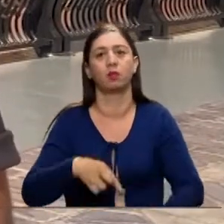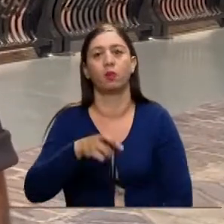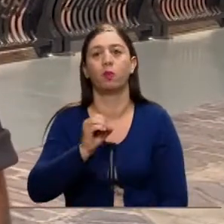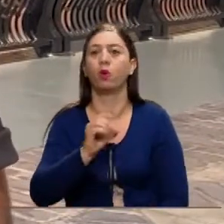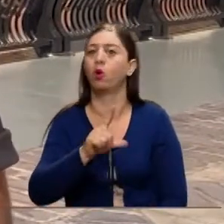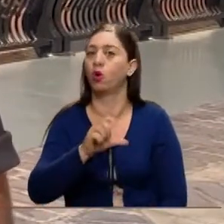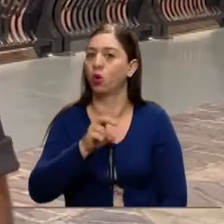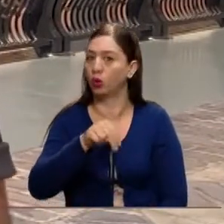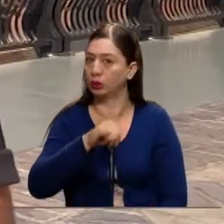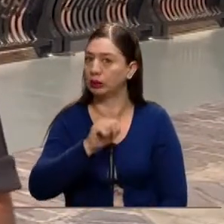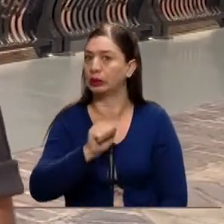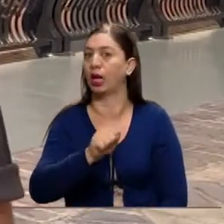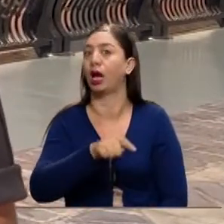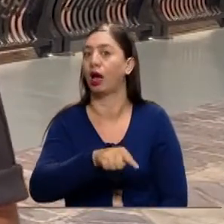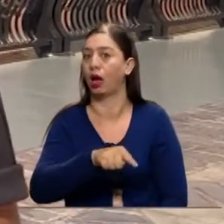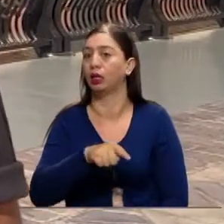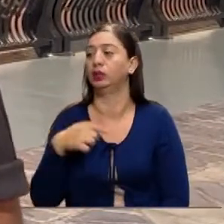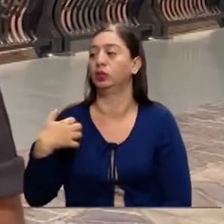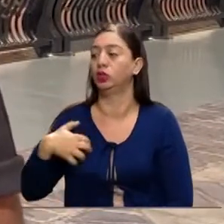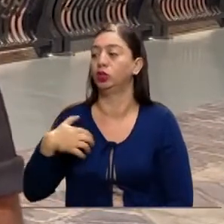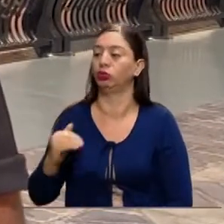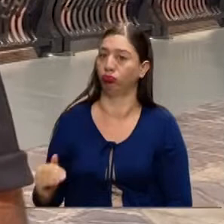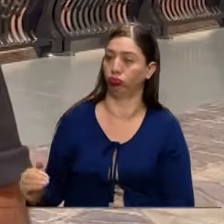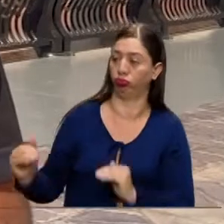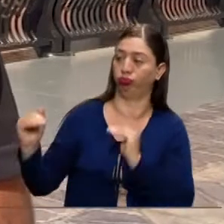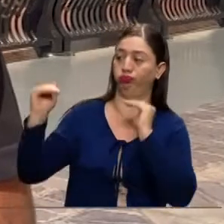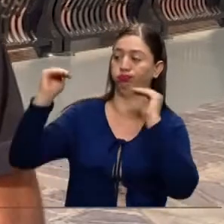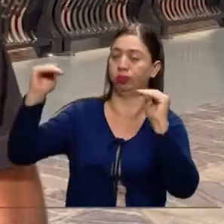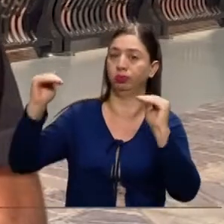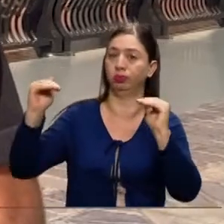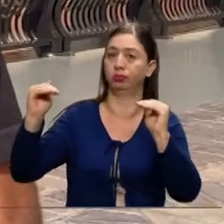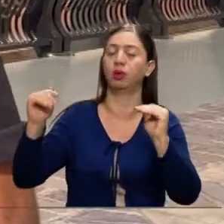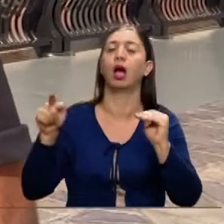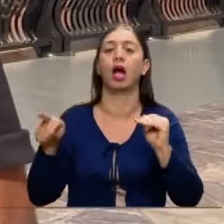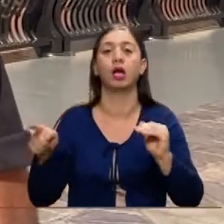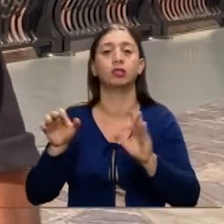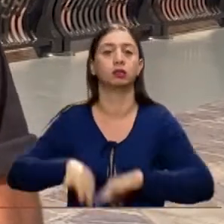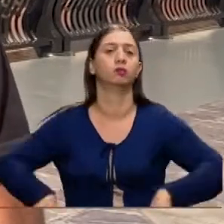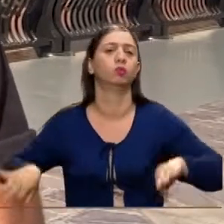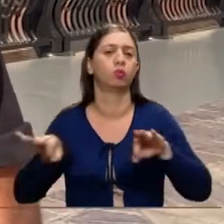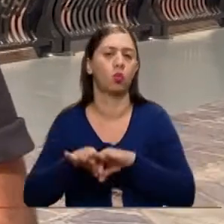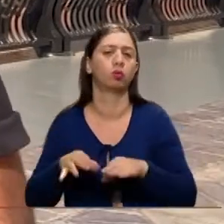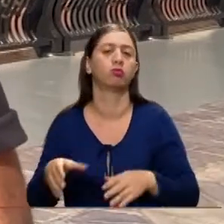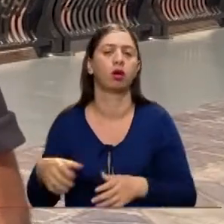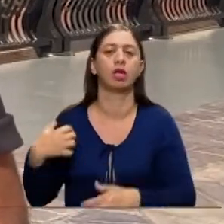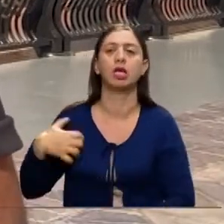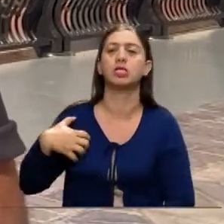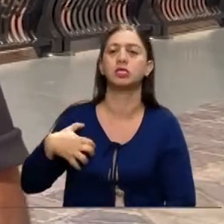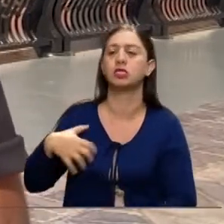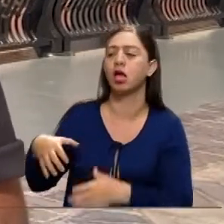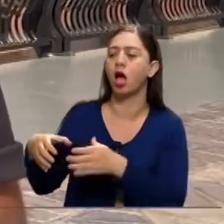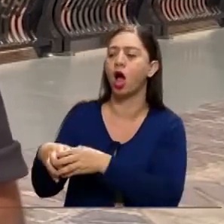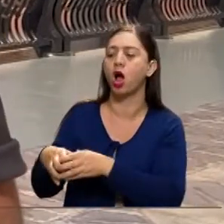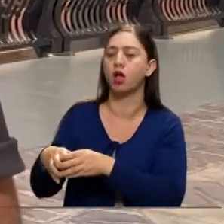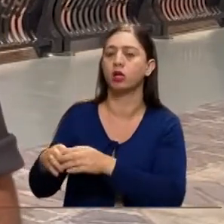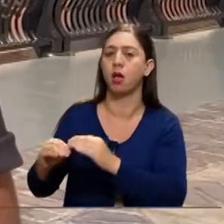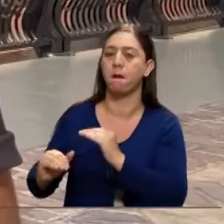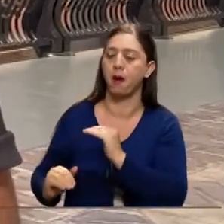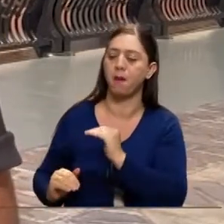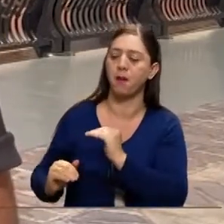fue un partido donde Argentina subió mucho el nivel. Y creo que lo importante de esta selección argentina es que ha ido de menos a